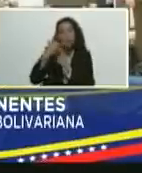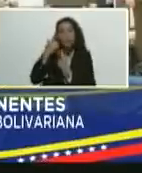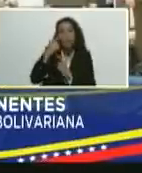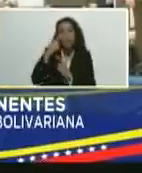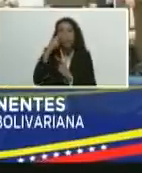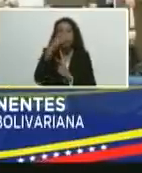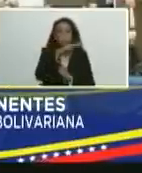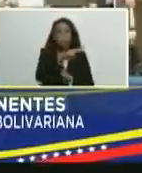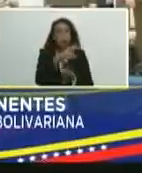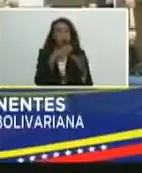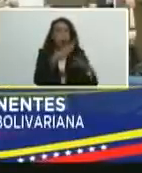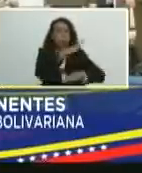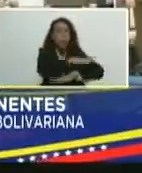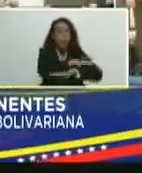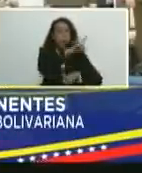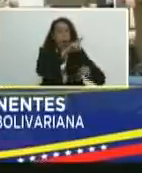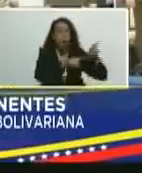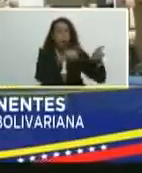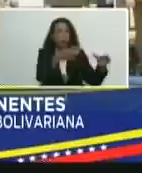¡Qué dolor!